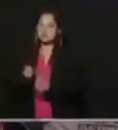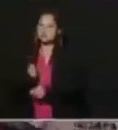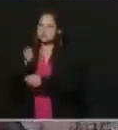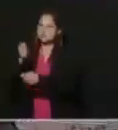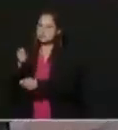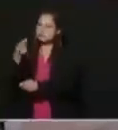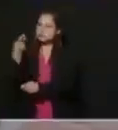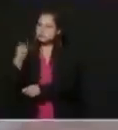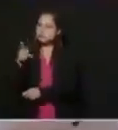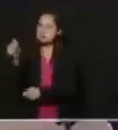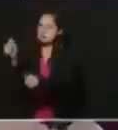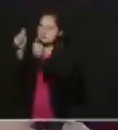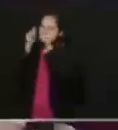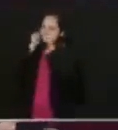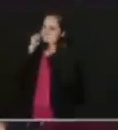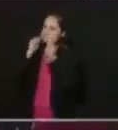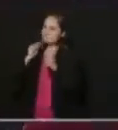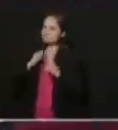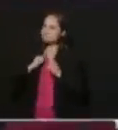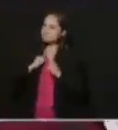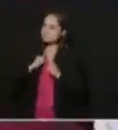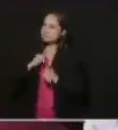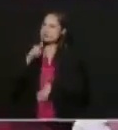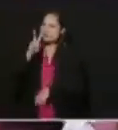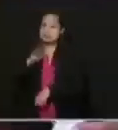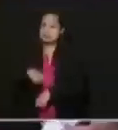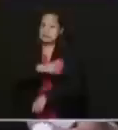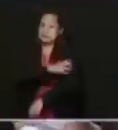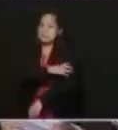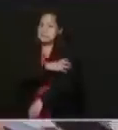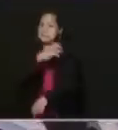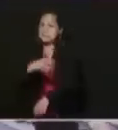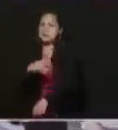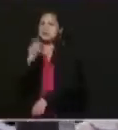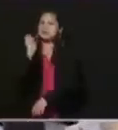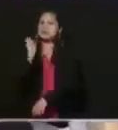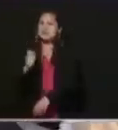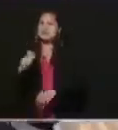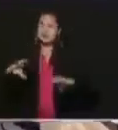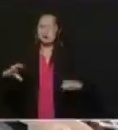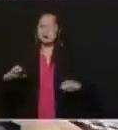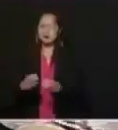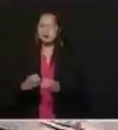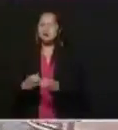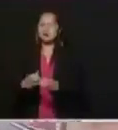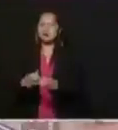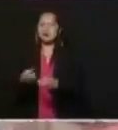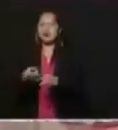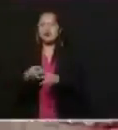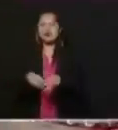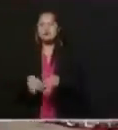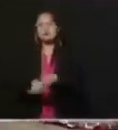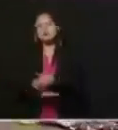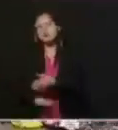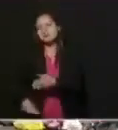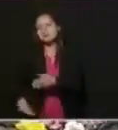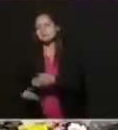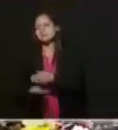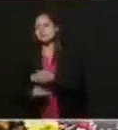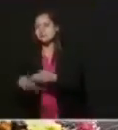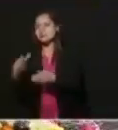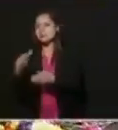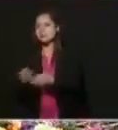cuenta, porque es un poder comunal, es un poder comunitario, es un poder que viene desde abajo, que es colectivo. Oye,